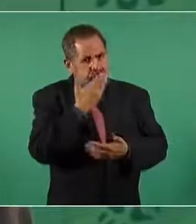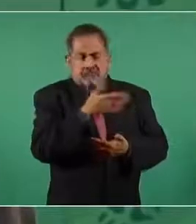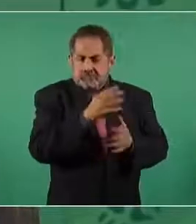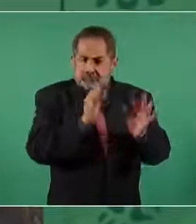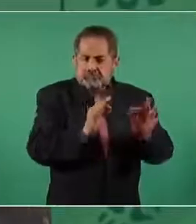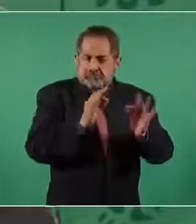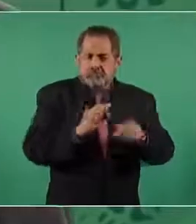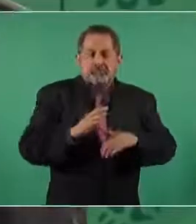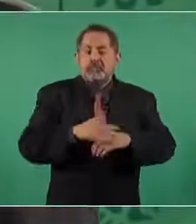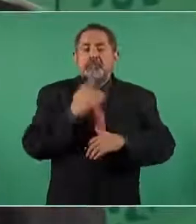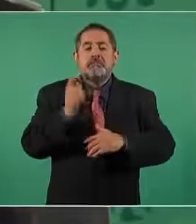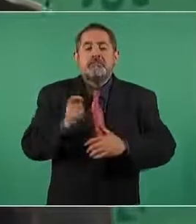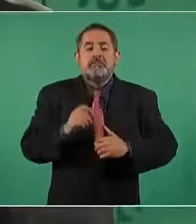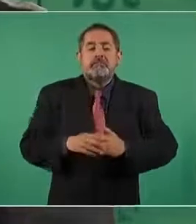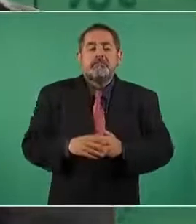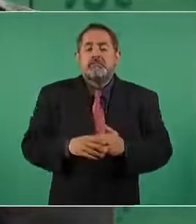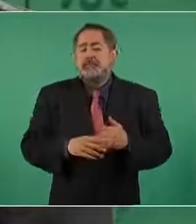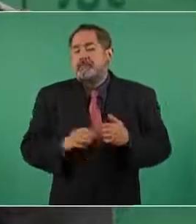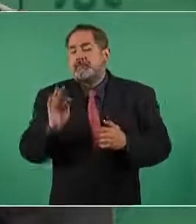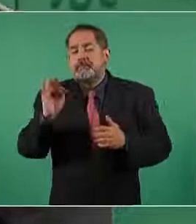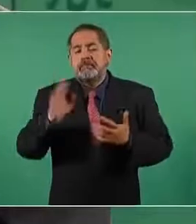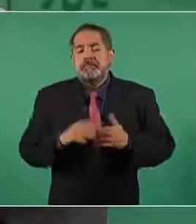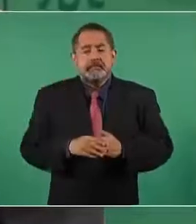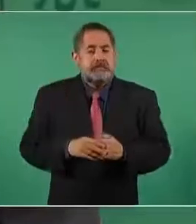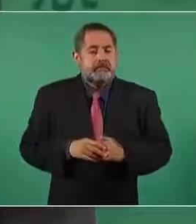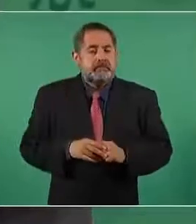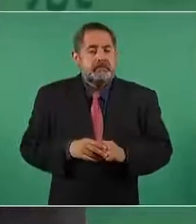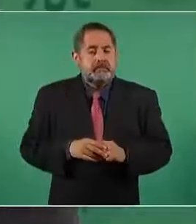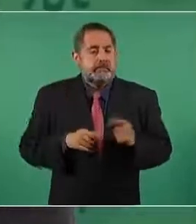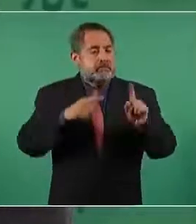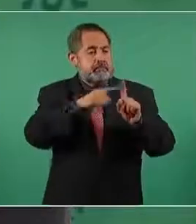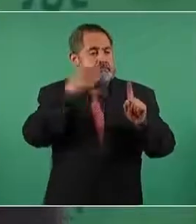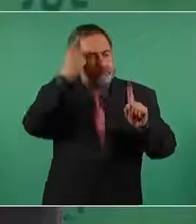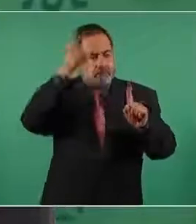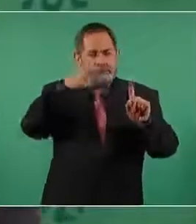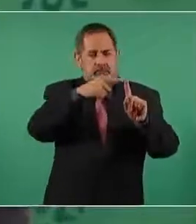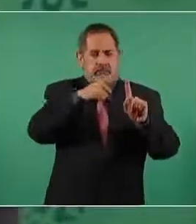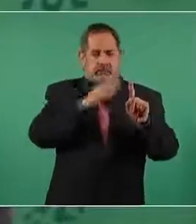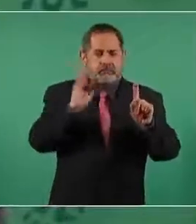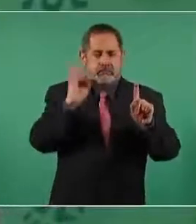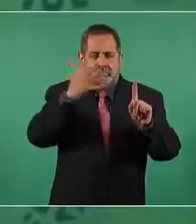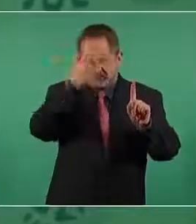porque a lo mejor él no se enteró.